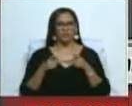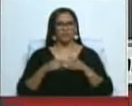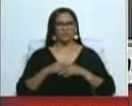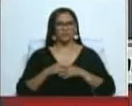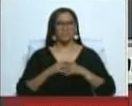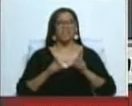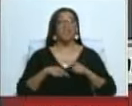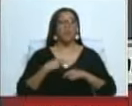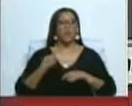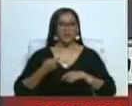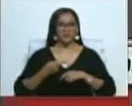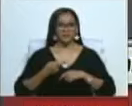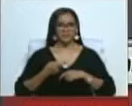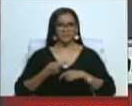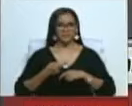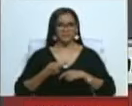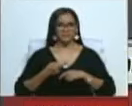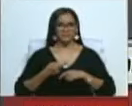y luego,